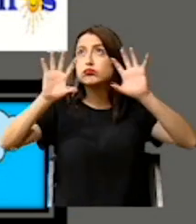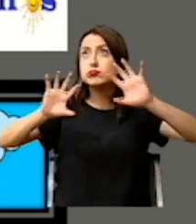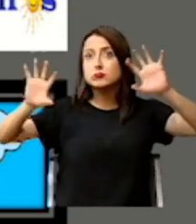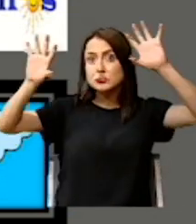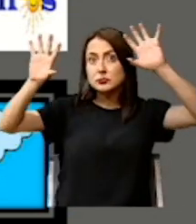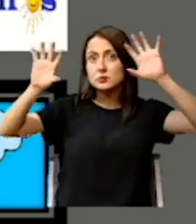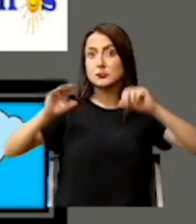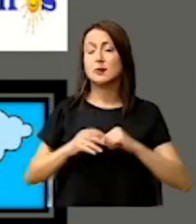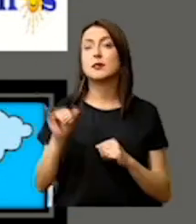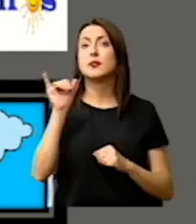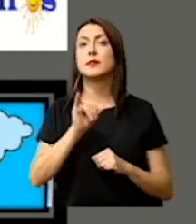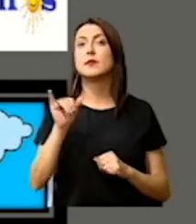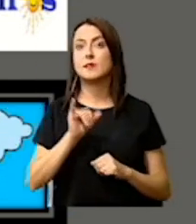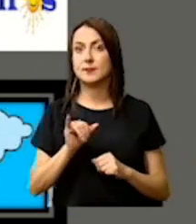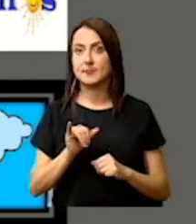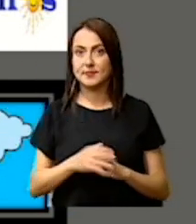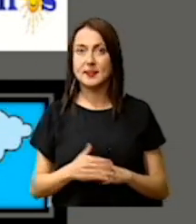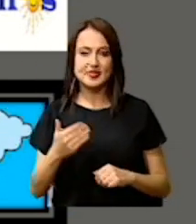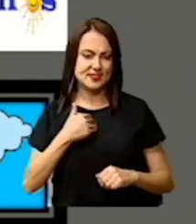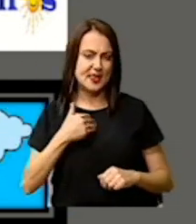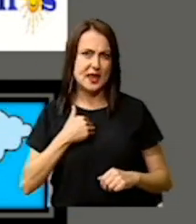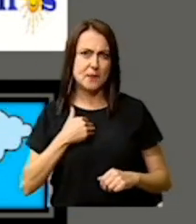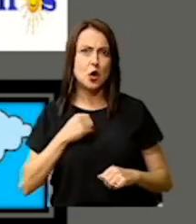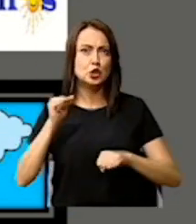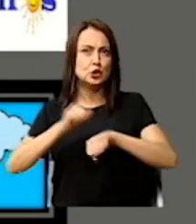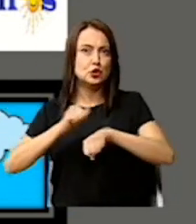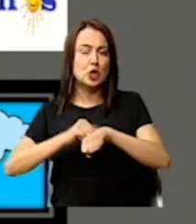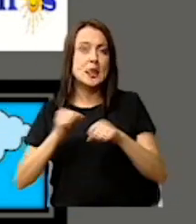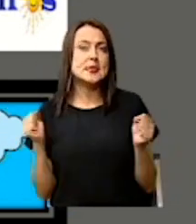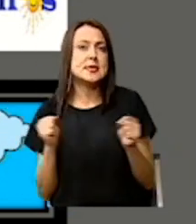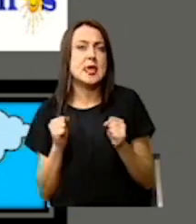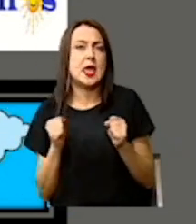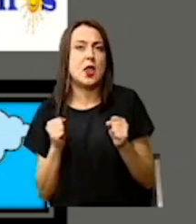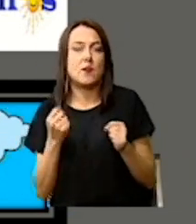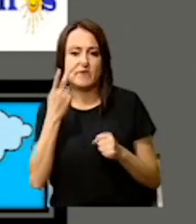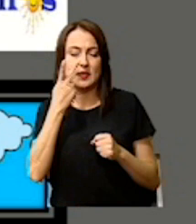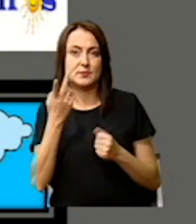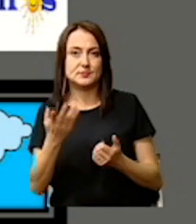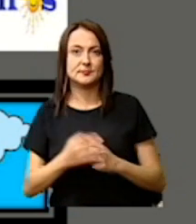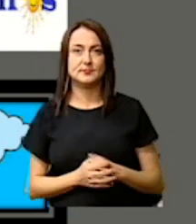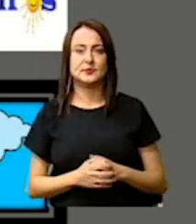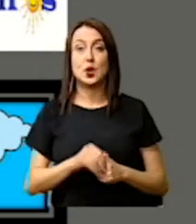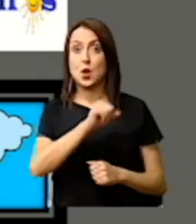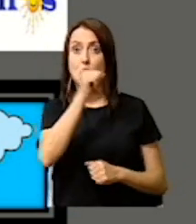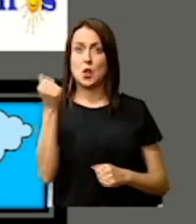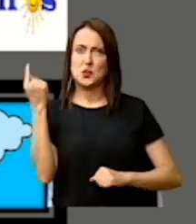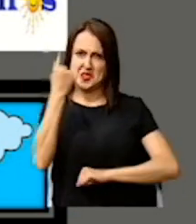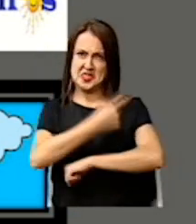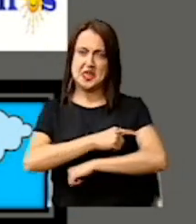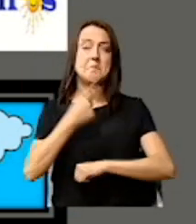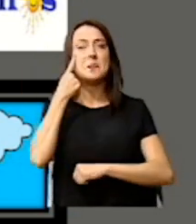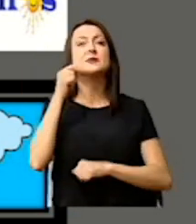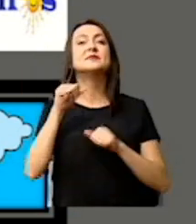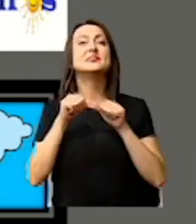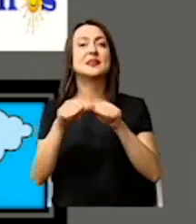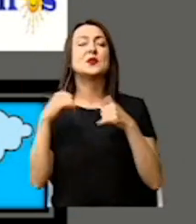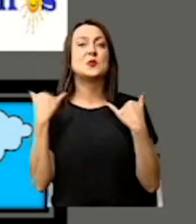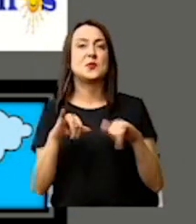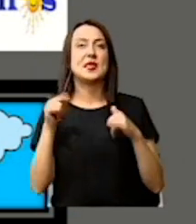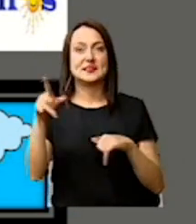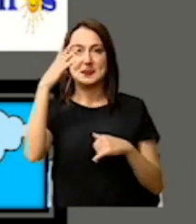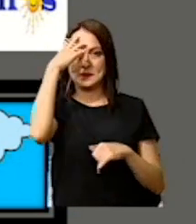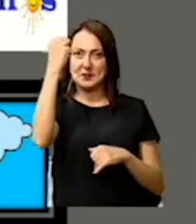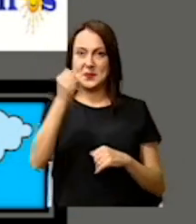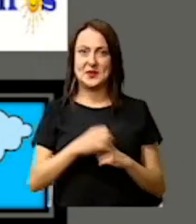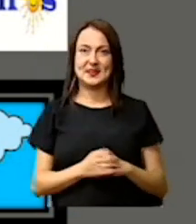y también tenemos sólido en el hielo que vimos por ahí, ¿verdad? Otro día vamos a seguir jugando con esta memoria.